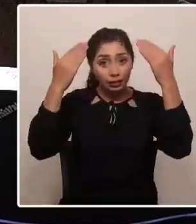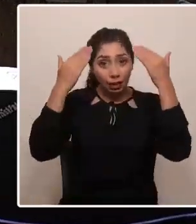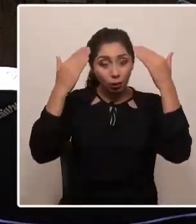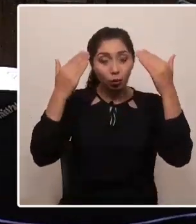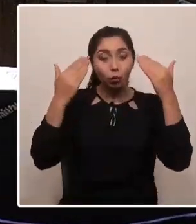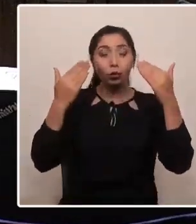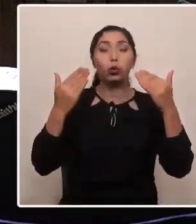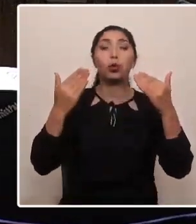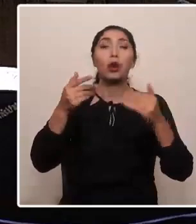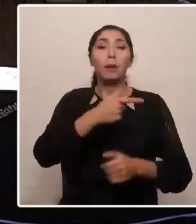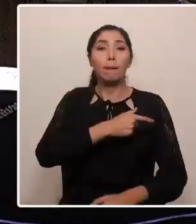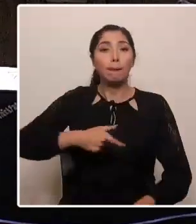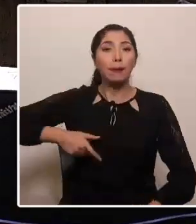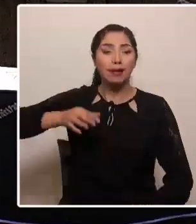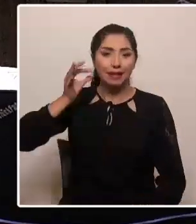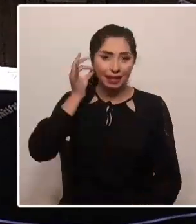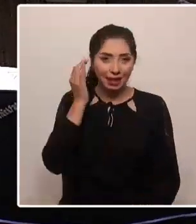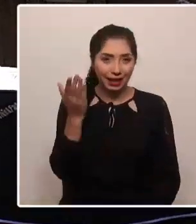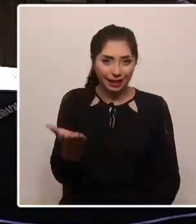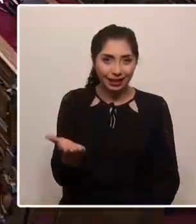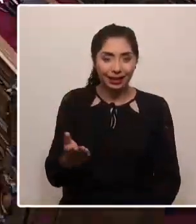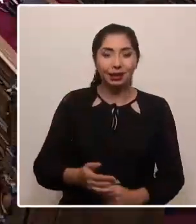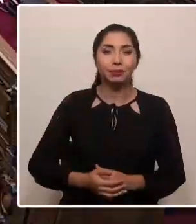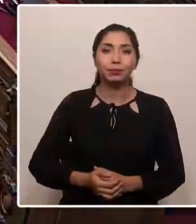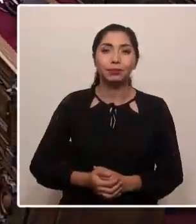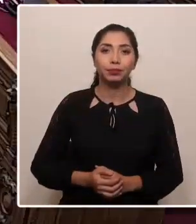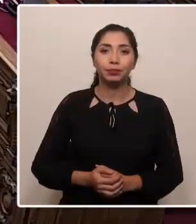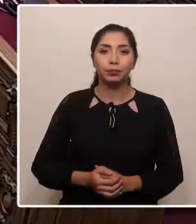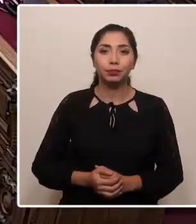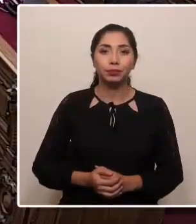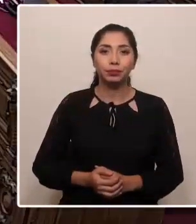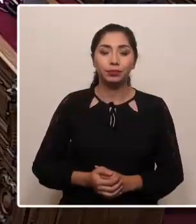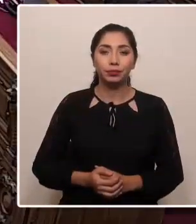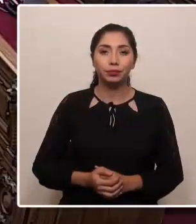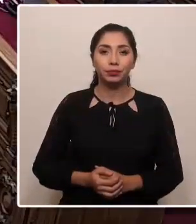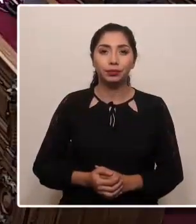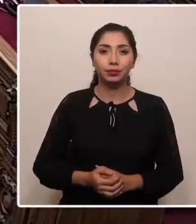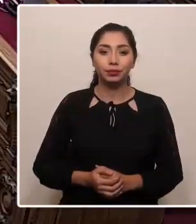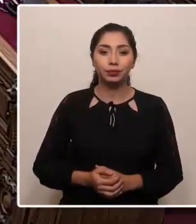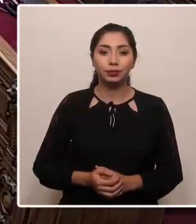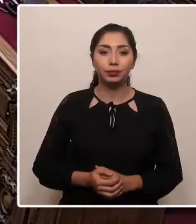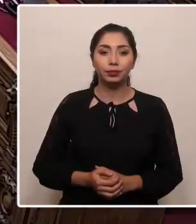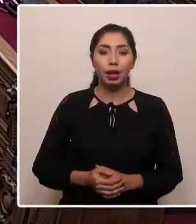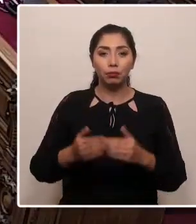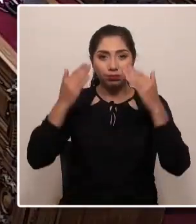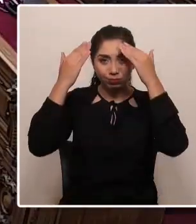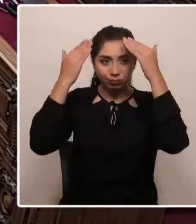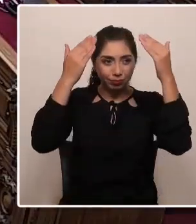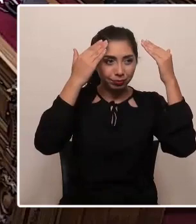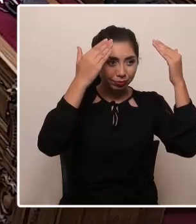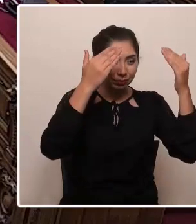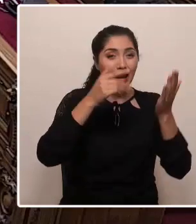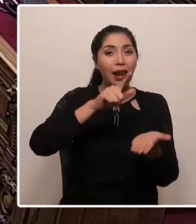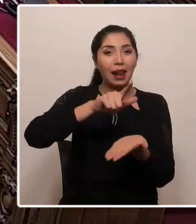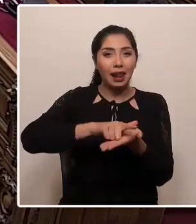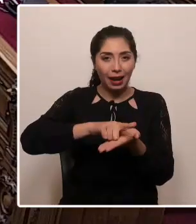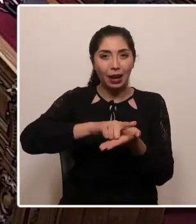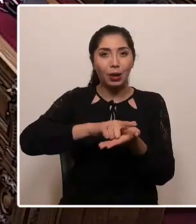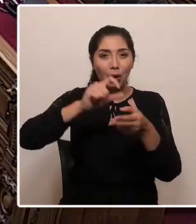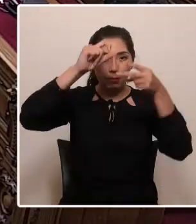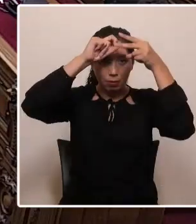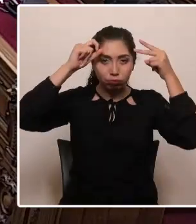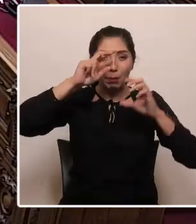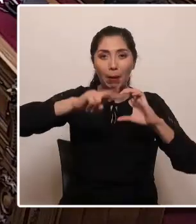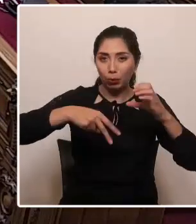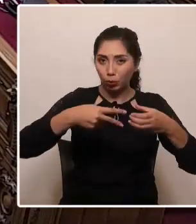por su intermedio a la presidenta. Y Mari Mari, Tañipuche, Mleluta, Gualmapu,